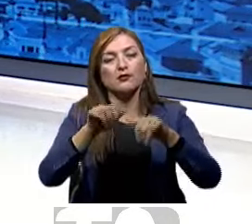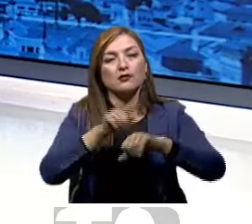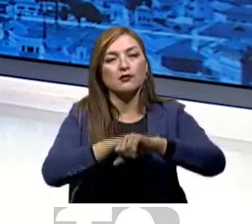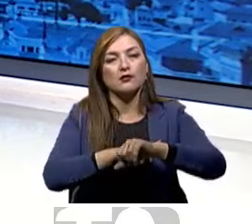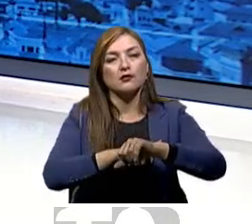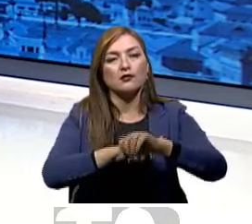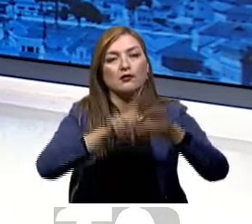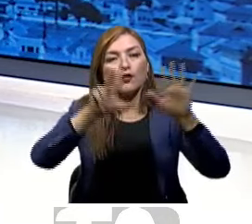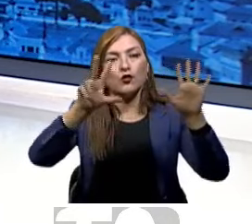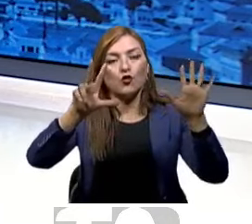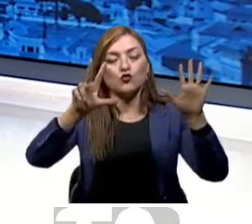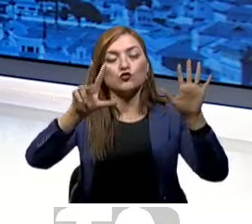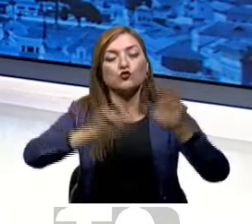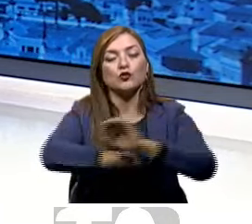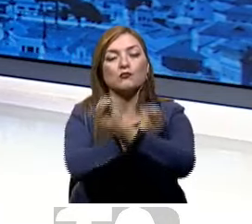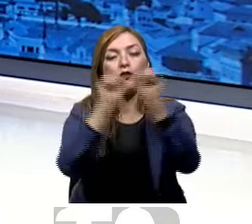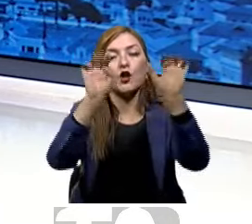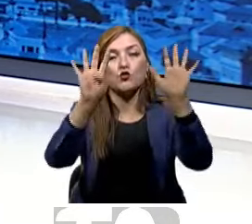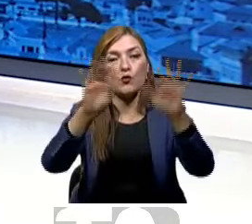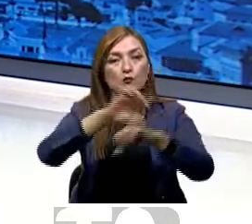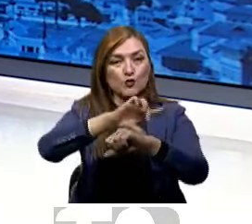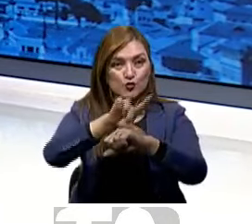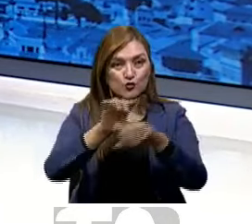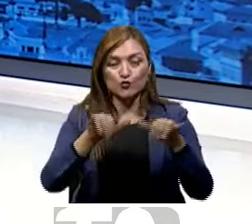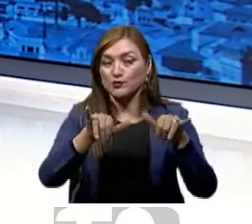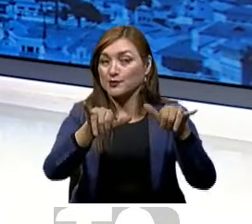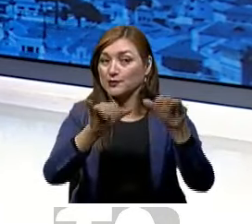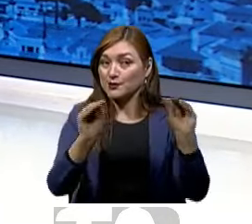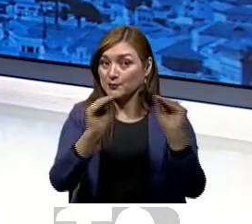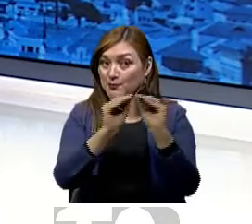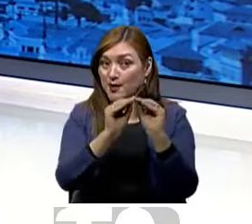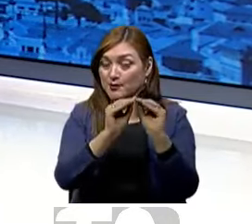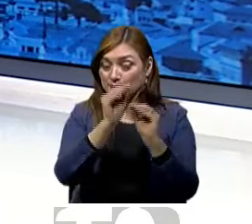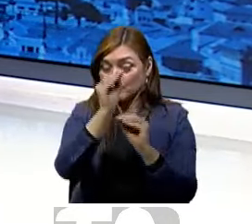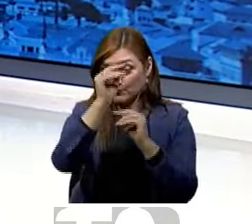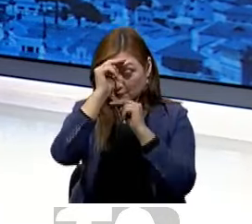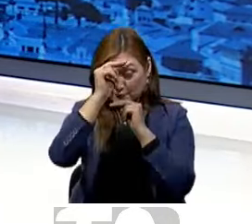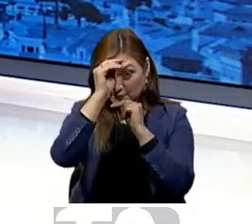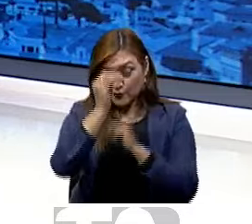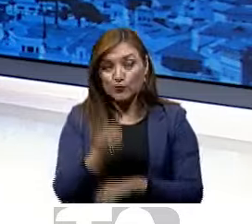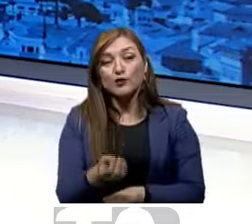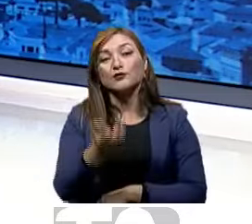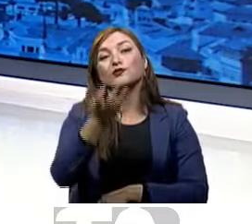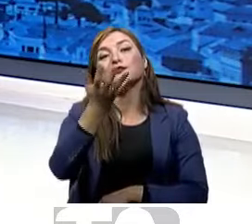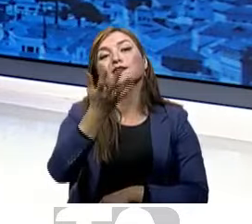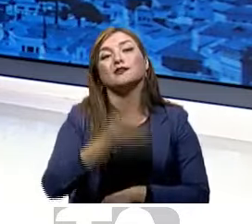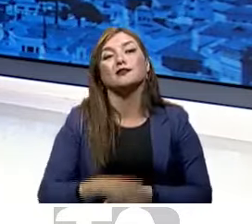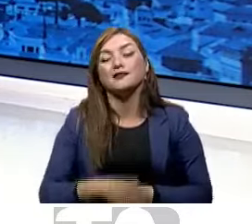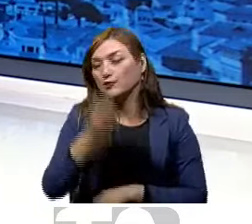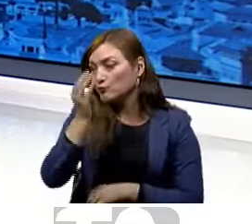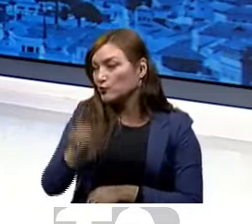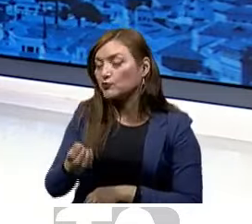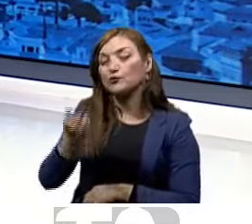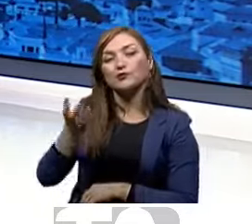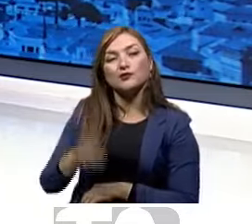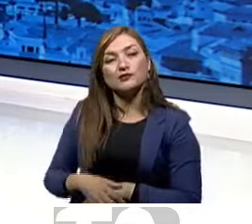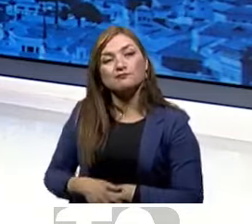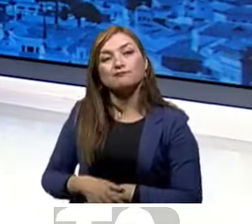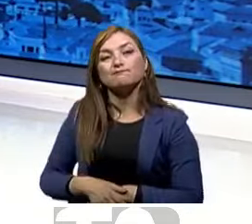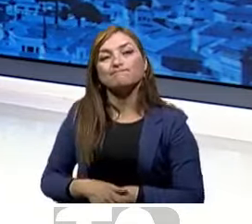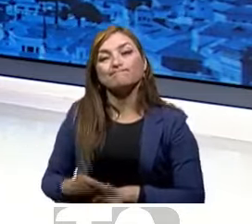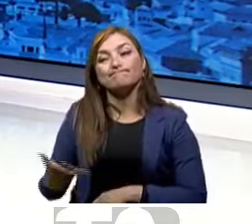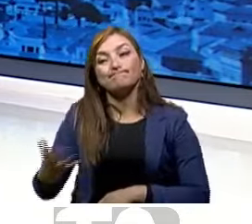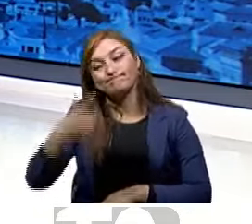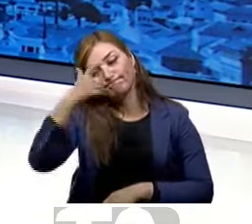las 8:09 de la mañana, regreso a ustedes, compañera, a ustedes con más noticias. Amigos, buenos días. Buen día también para ti, Paul. No nos queda más